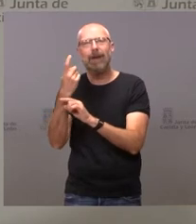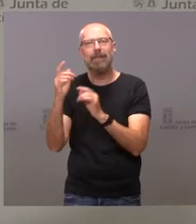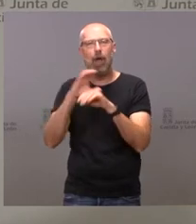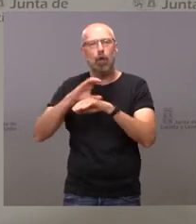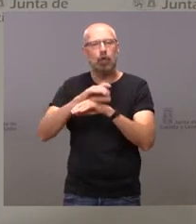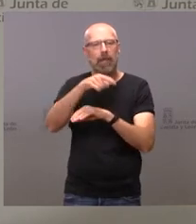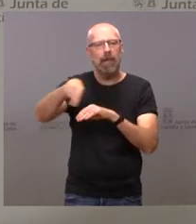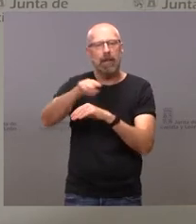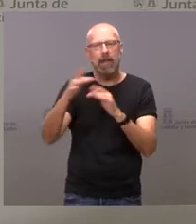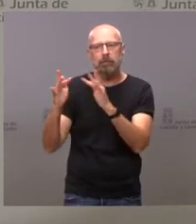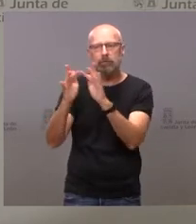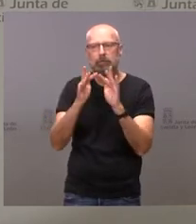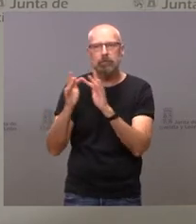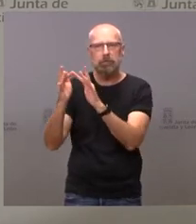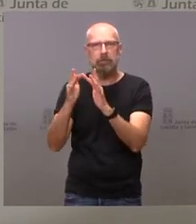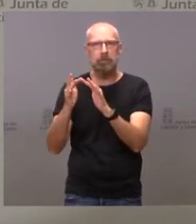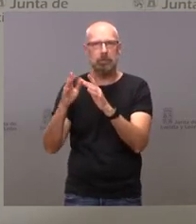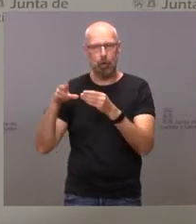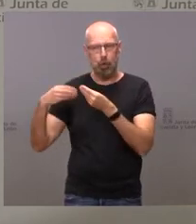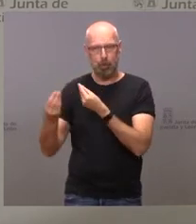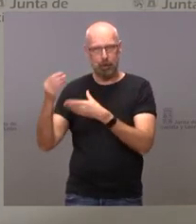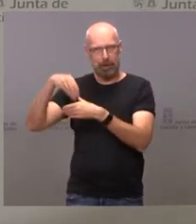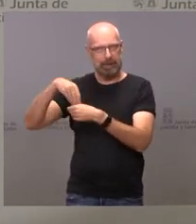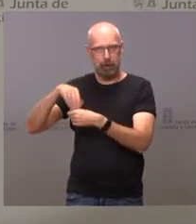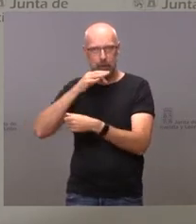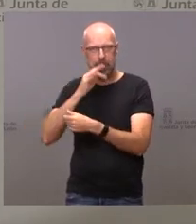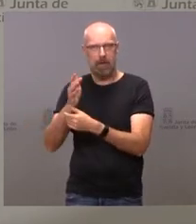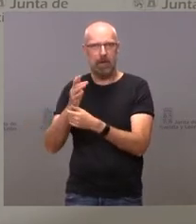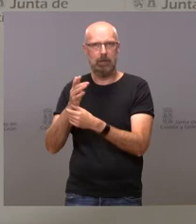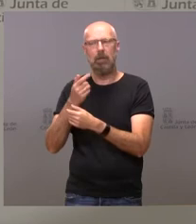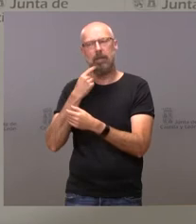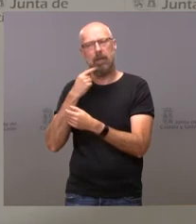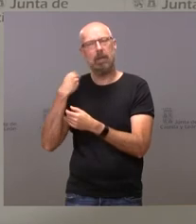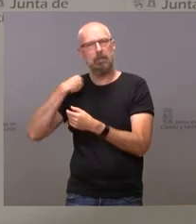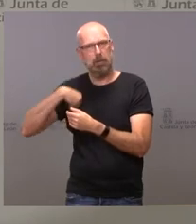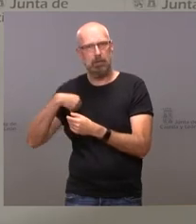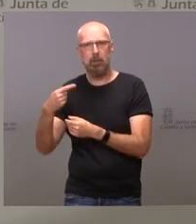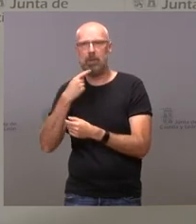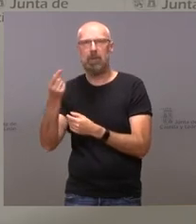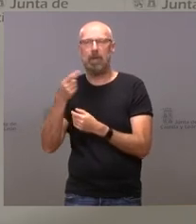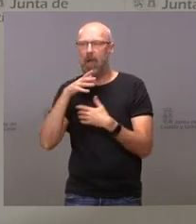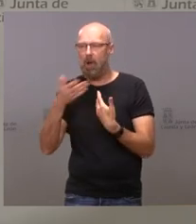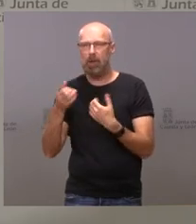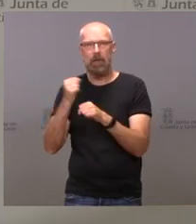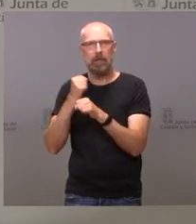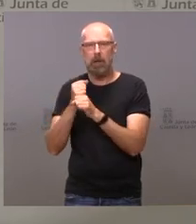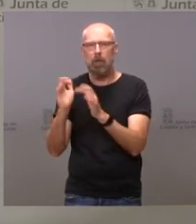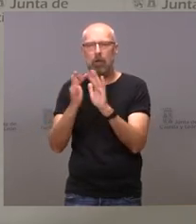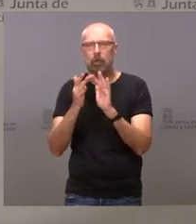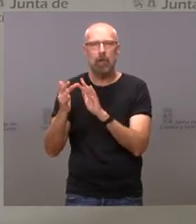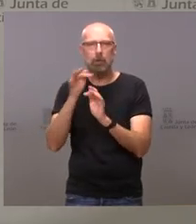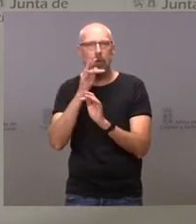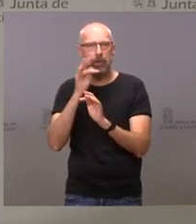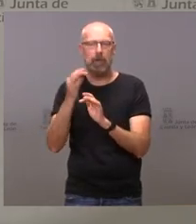interno al que hemos tenido acceso se vuelve a responder lo mismo, que es algo que se trabaja con varias consejerías, entre ellas